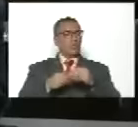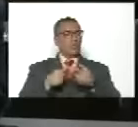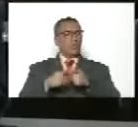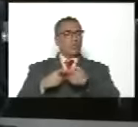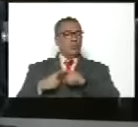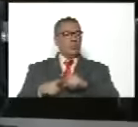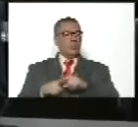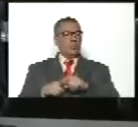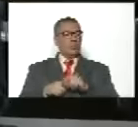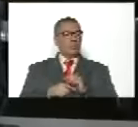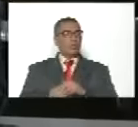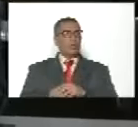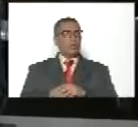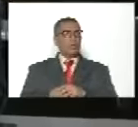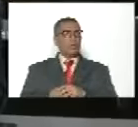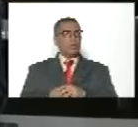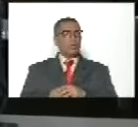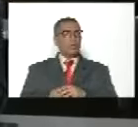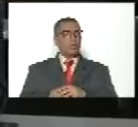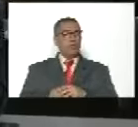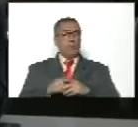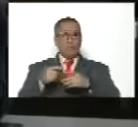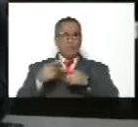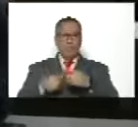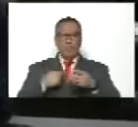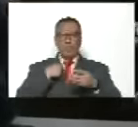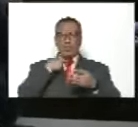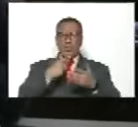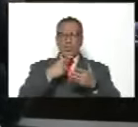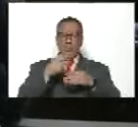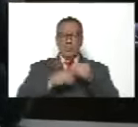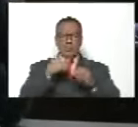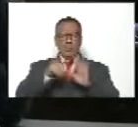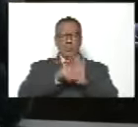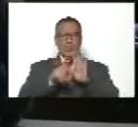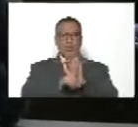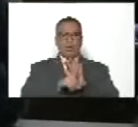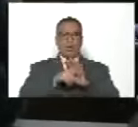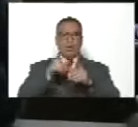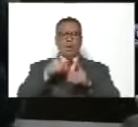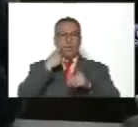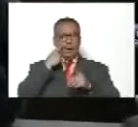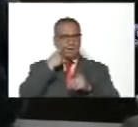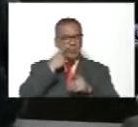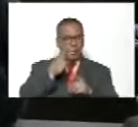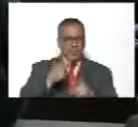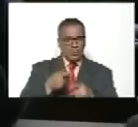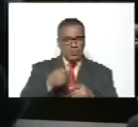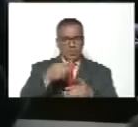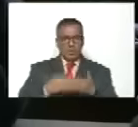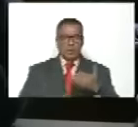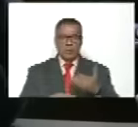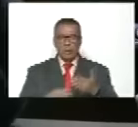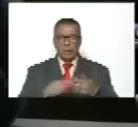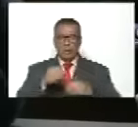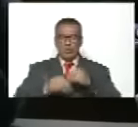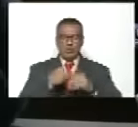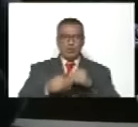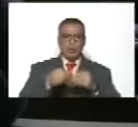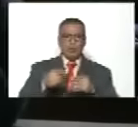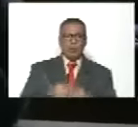de condiciones, de regulaciones, como bien lo plantea la ley, es la ley para la fiscalización,